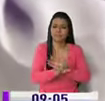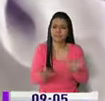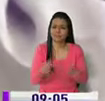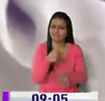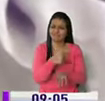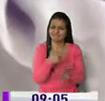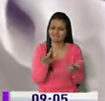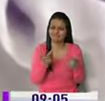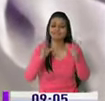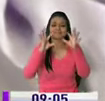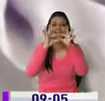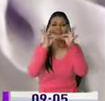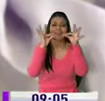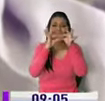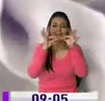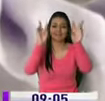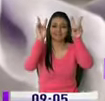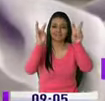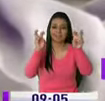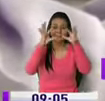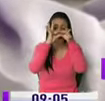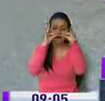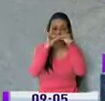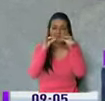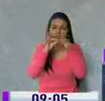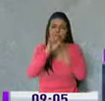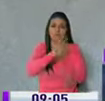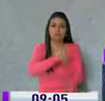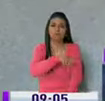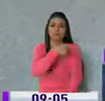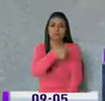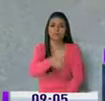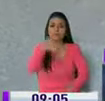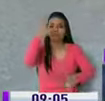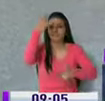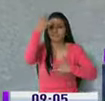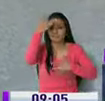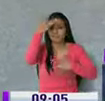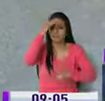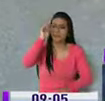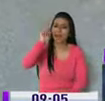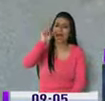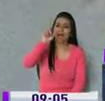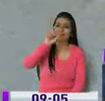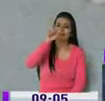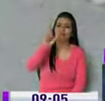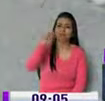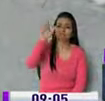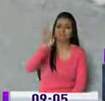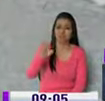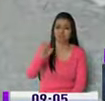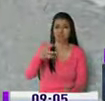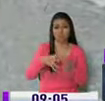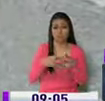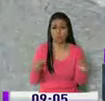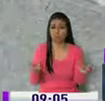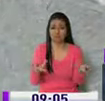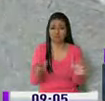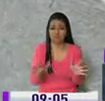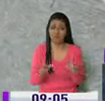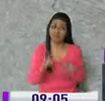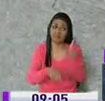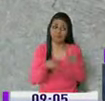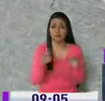reza uno de los muchos poemas sobre el Alzheimer, una enfermedad incurable, progresiva y en ocasiones incomprensible.